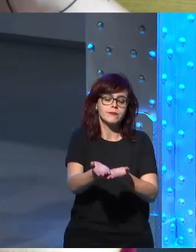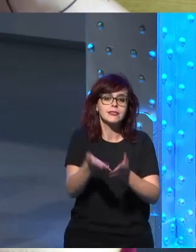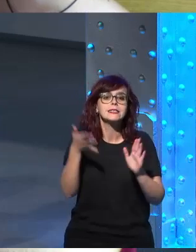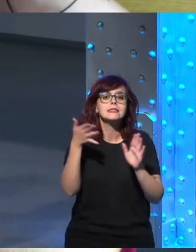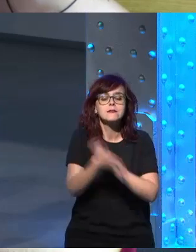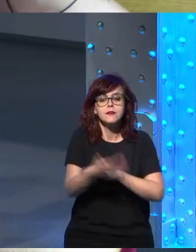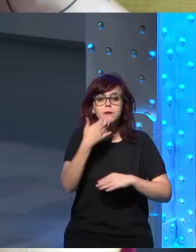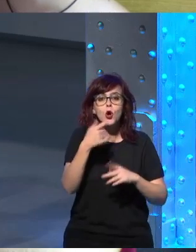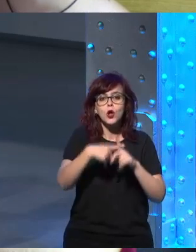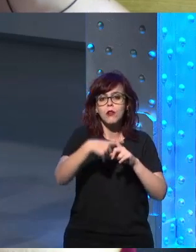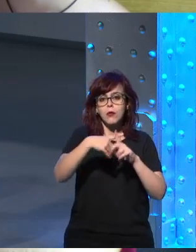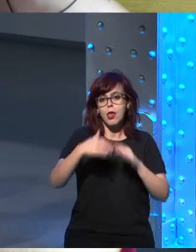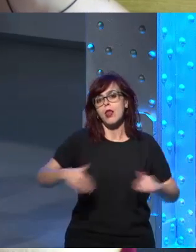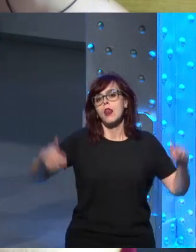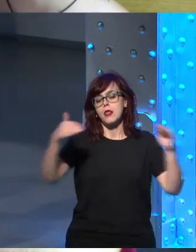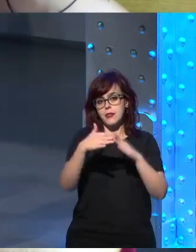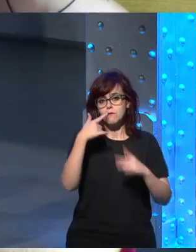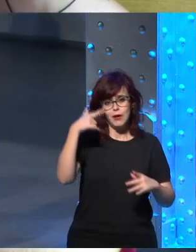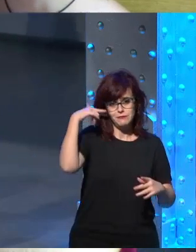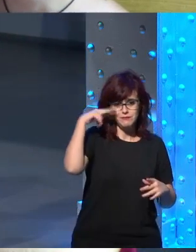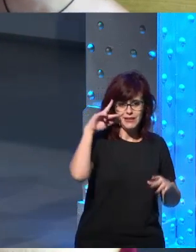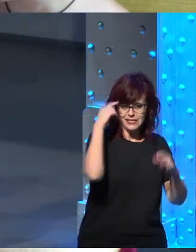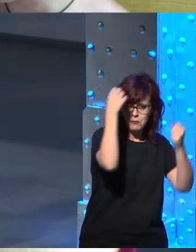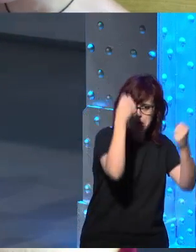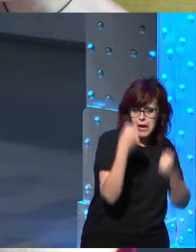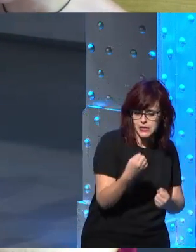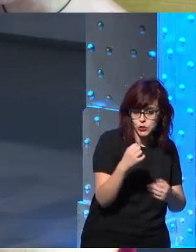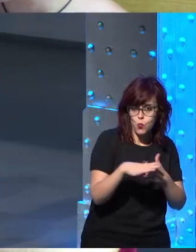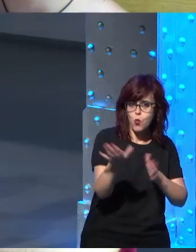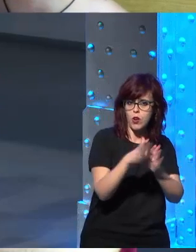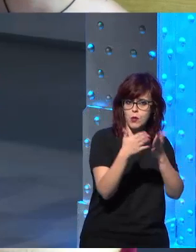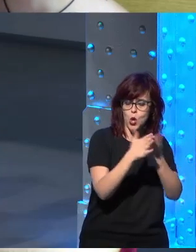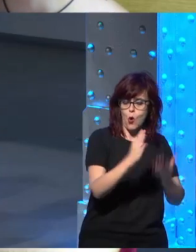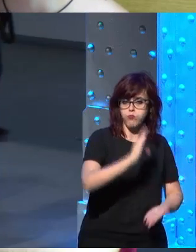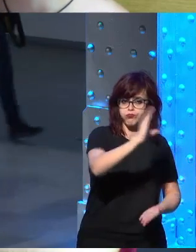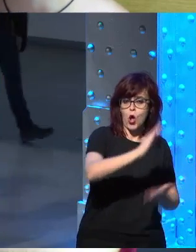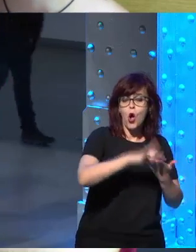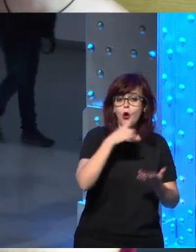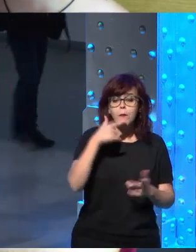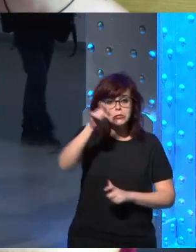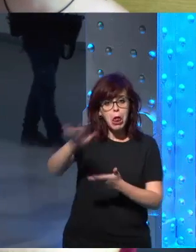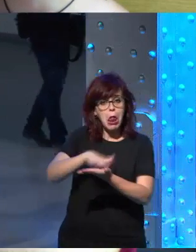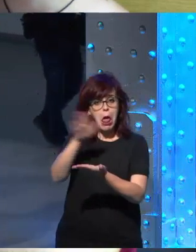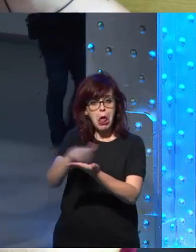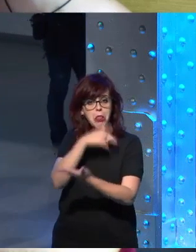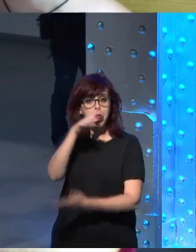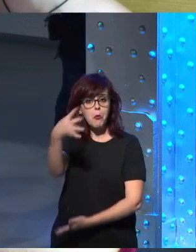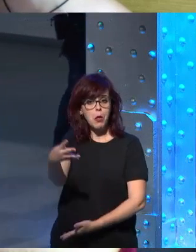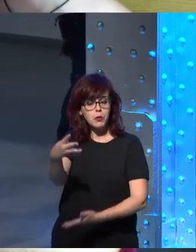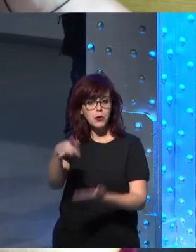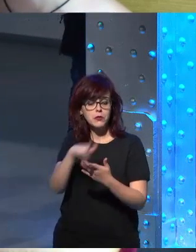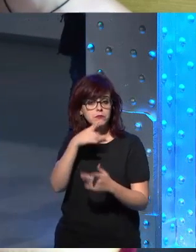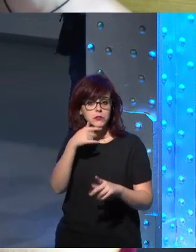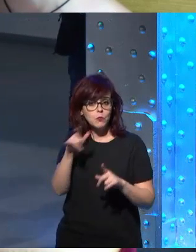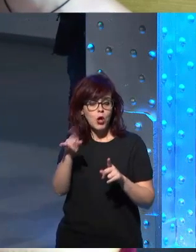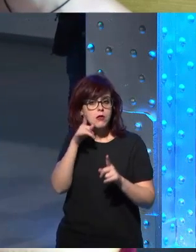porque pone al mismo nivel desde al experto que escribe un artículo hasta el que ha leído 4 cosas, se ha tragado la primera trola